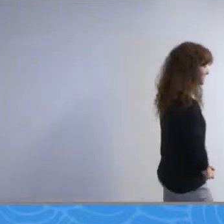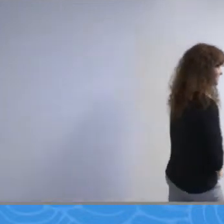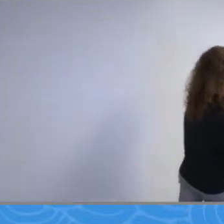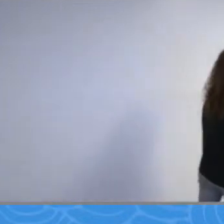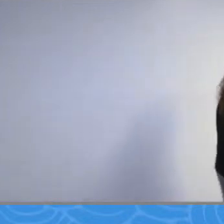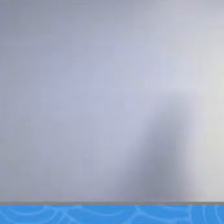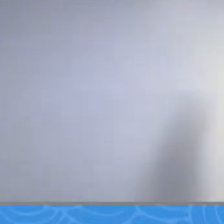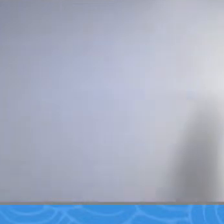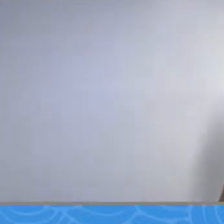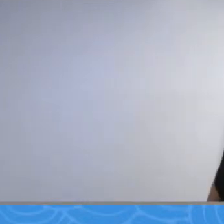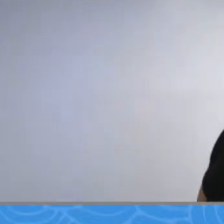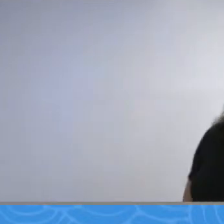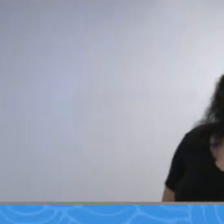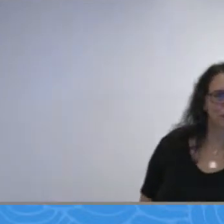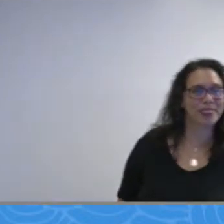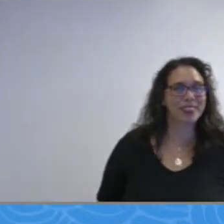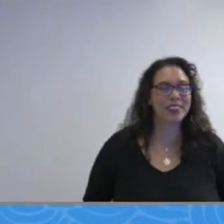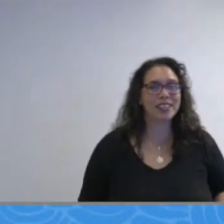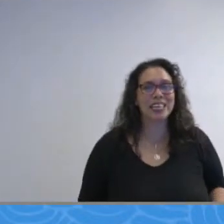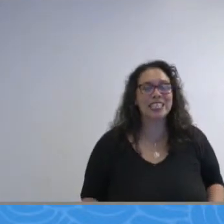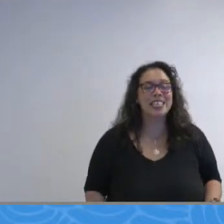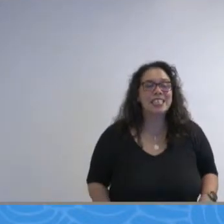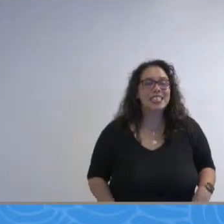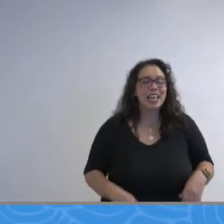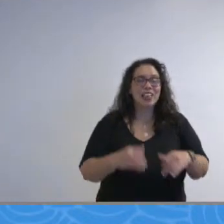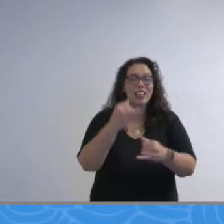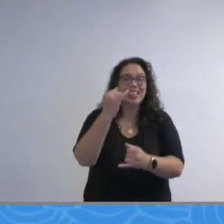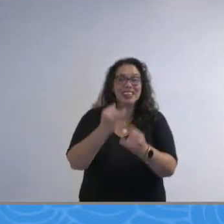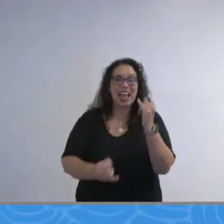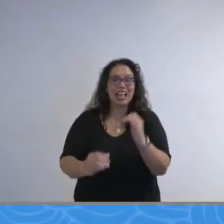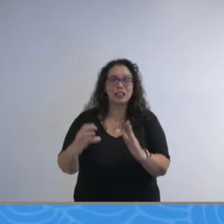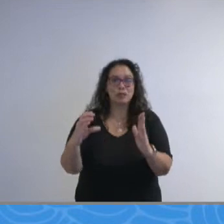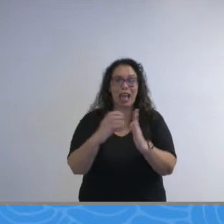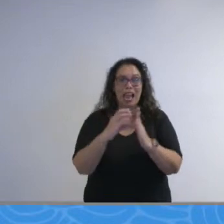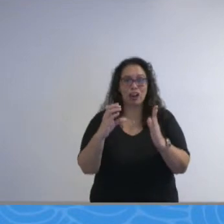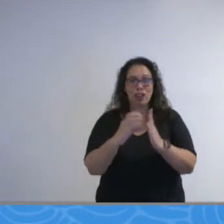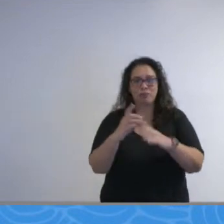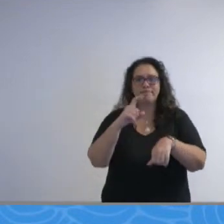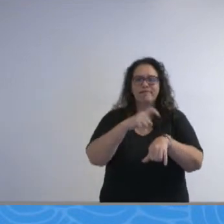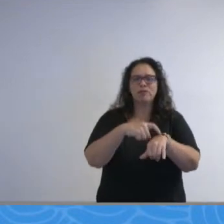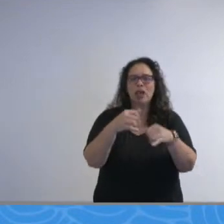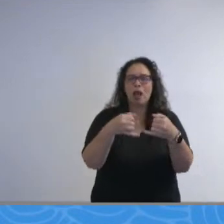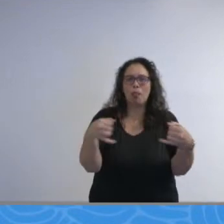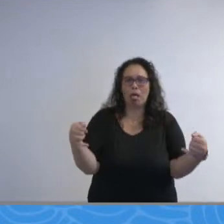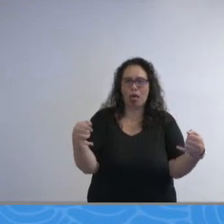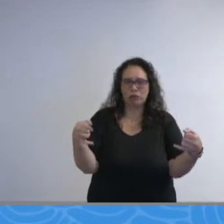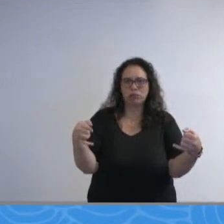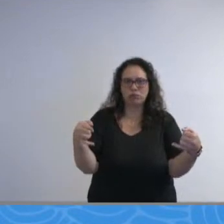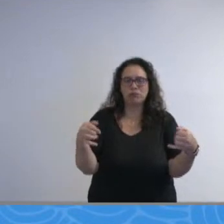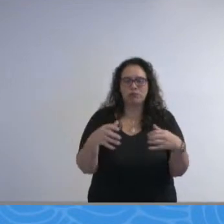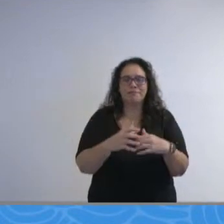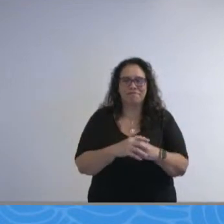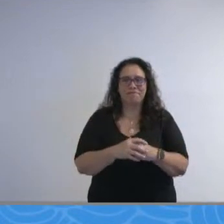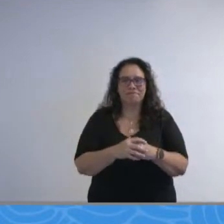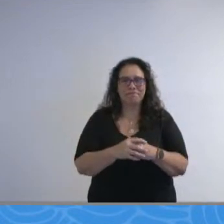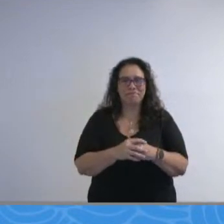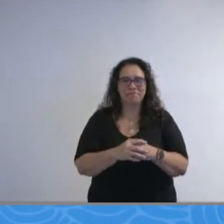The last paragraph will give the timelines.